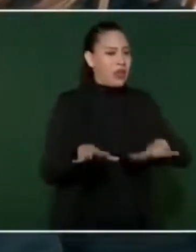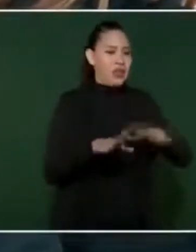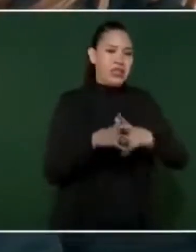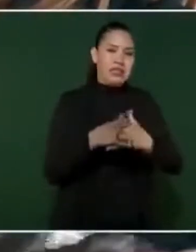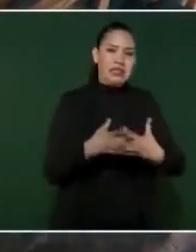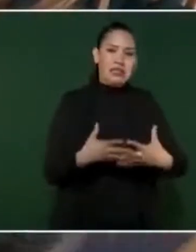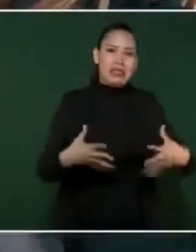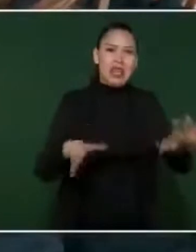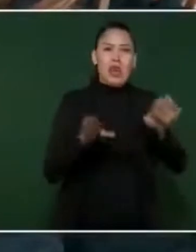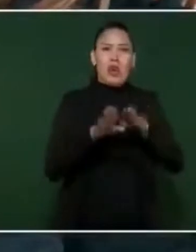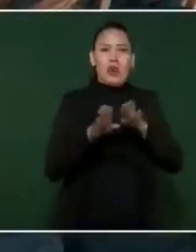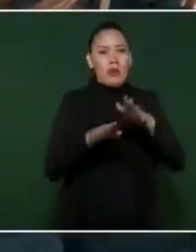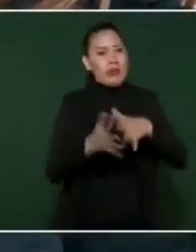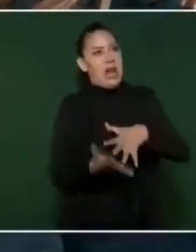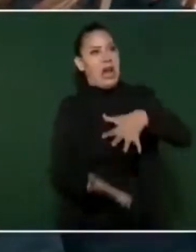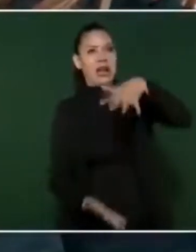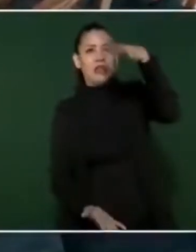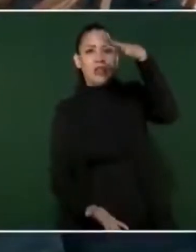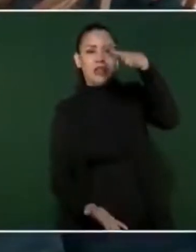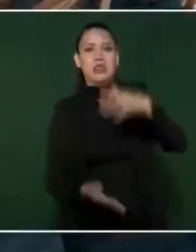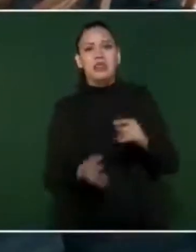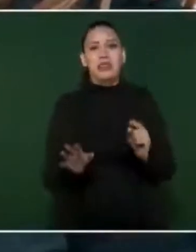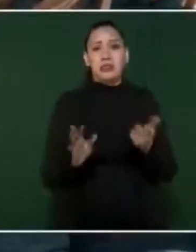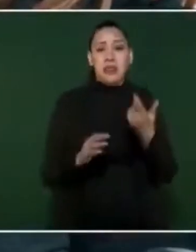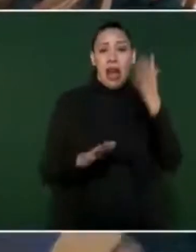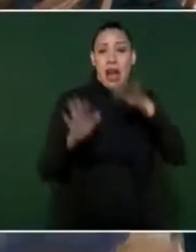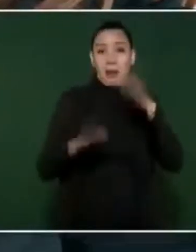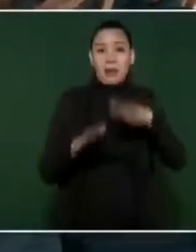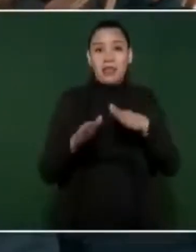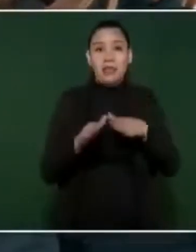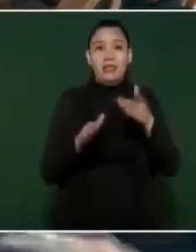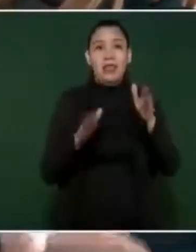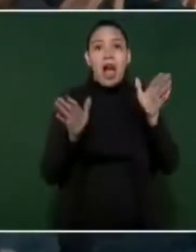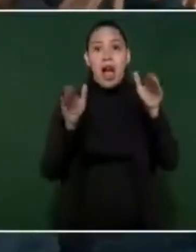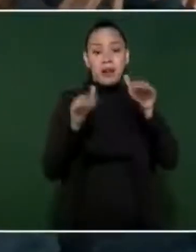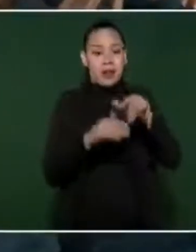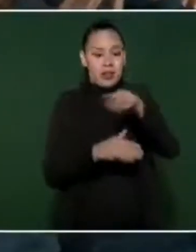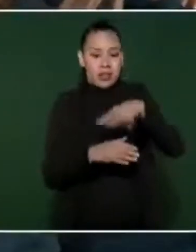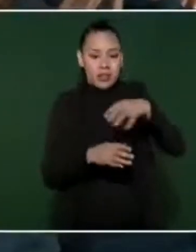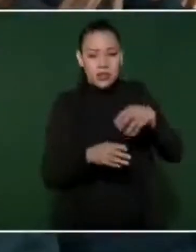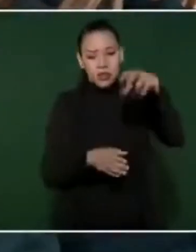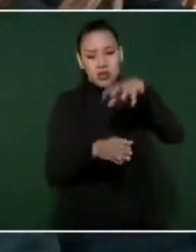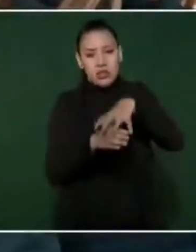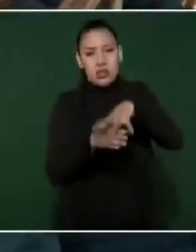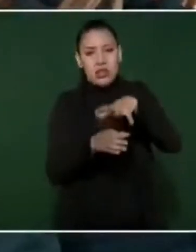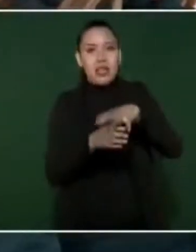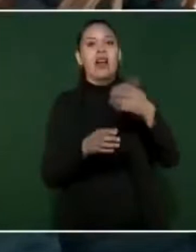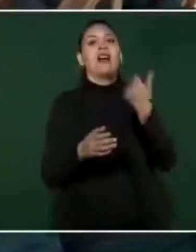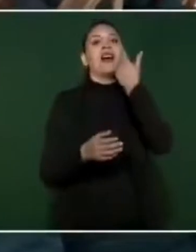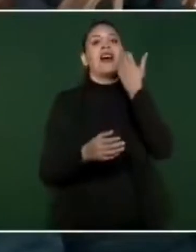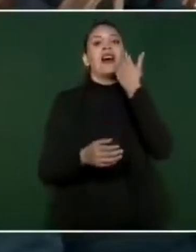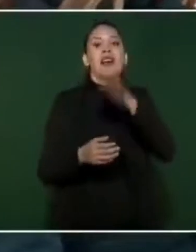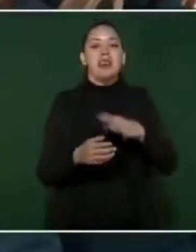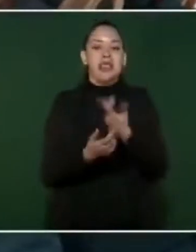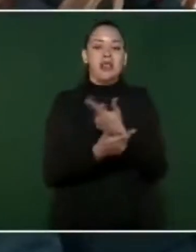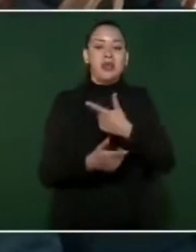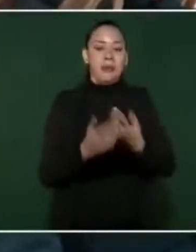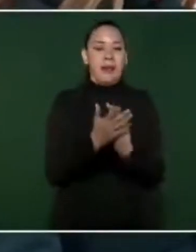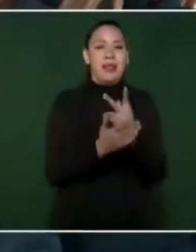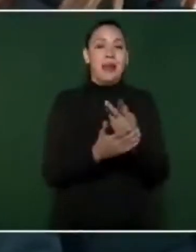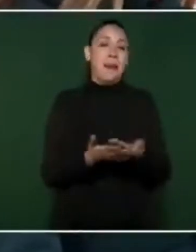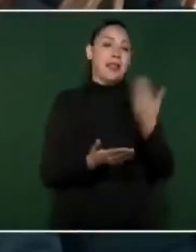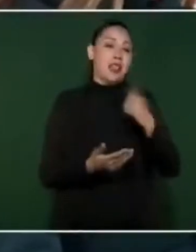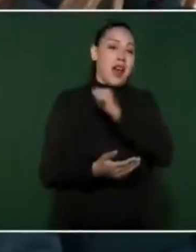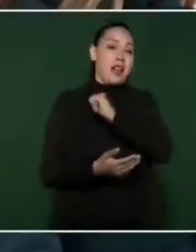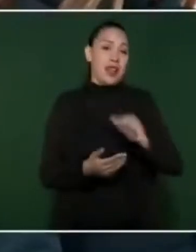si fuera un techo o un piso, hasta el grado que hasta las aves hacen nidos sobre el mismo agua apoyándose en el lirio. Hace días se le preguntó al alcalde de Reynosa, Carlos Peña Ortiz,